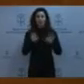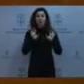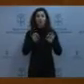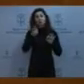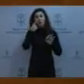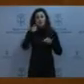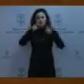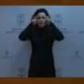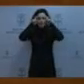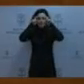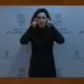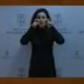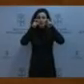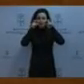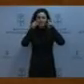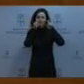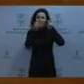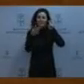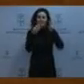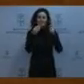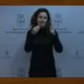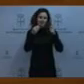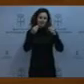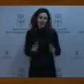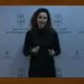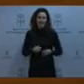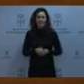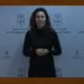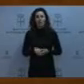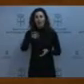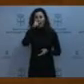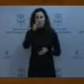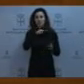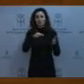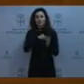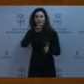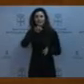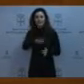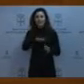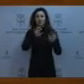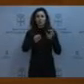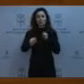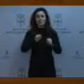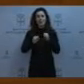algún dato, que se ve mejor, que se ve mejor. En el año 2015 sacrificaron